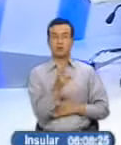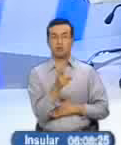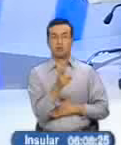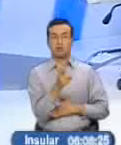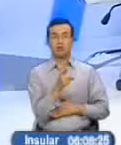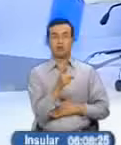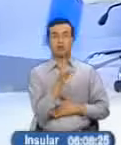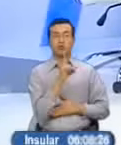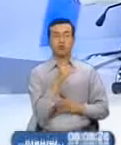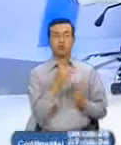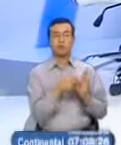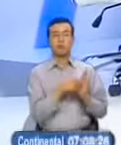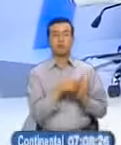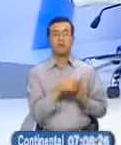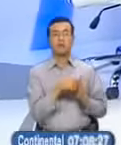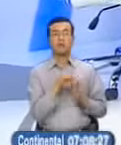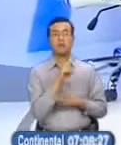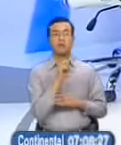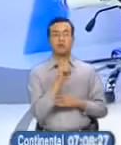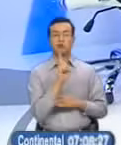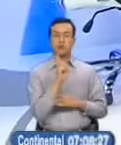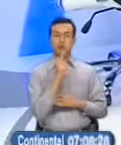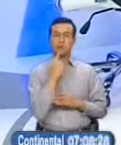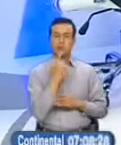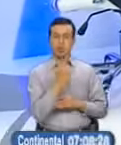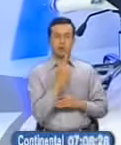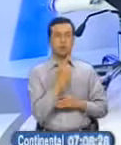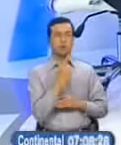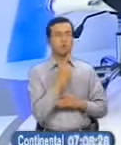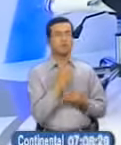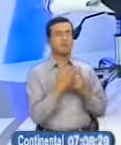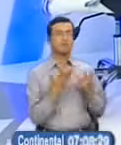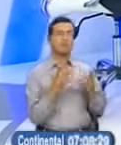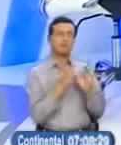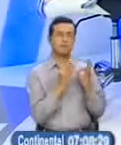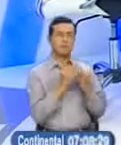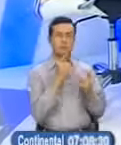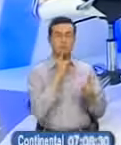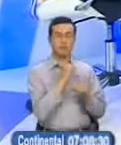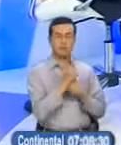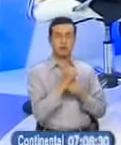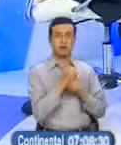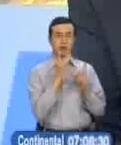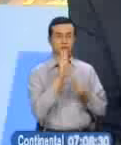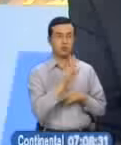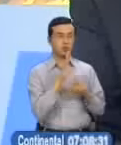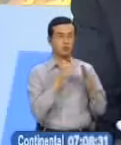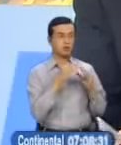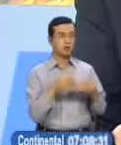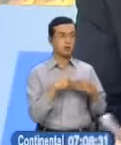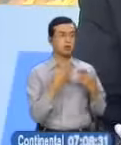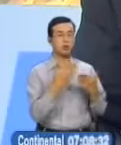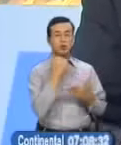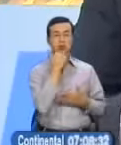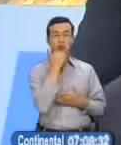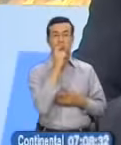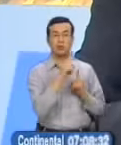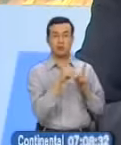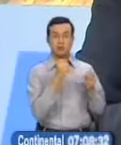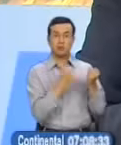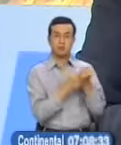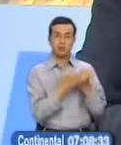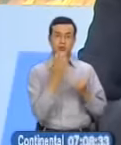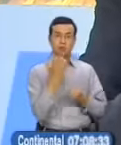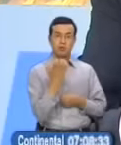son 8.632 familias o pertenecientes a estas familias, en el momento que van a recuperar su vivienda, algunas la pueden ayudar con el